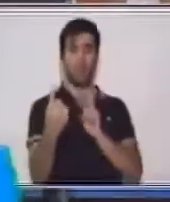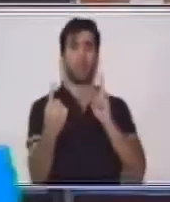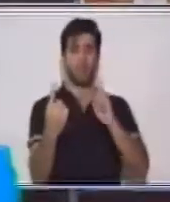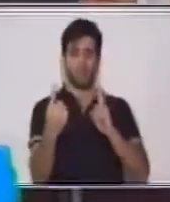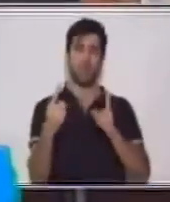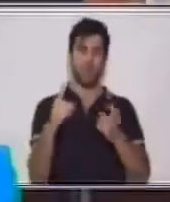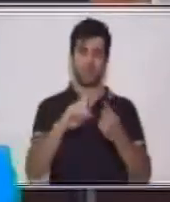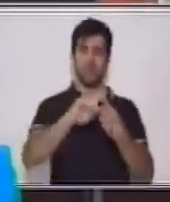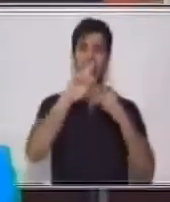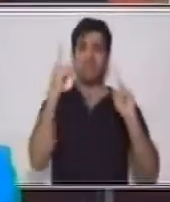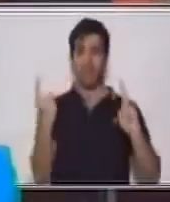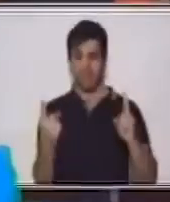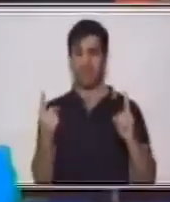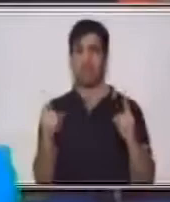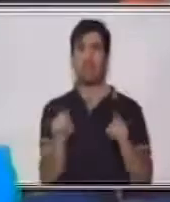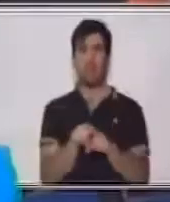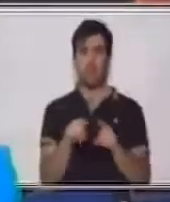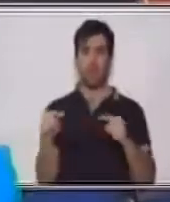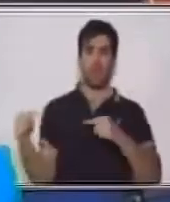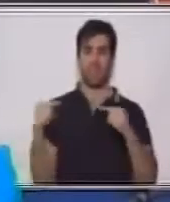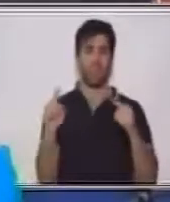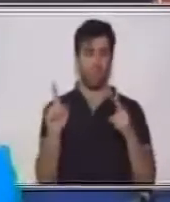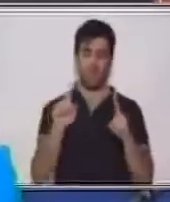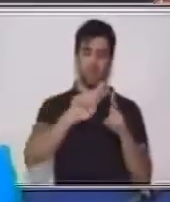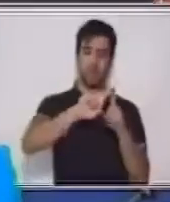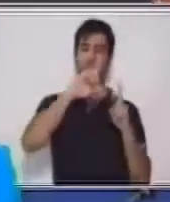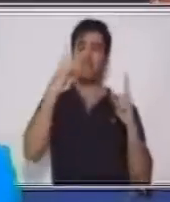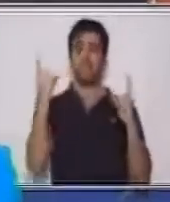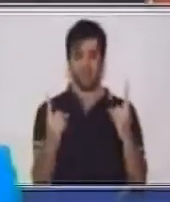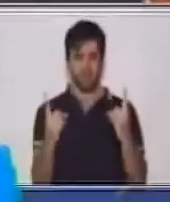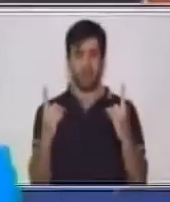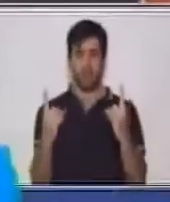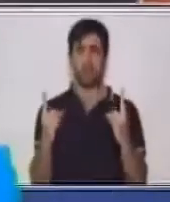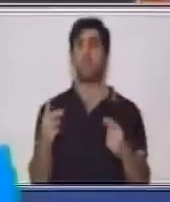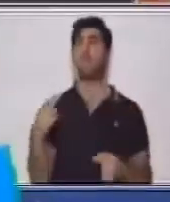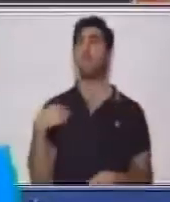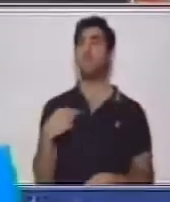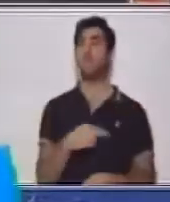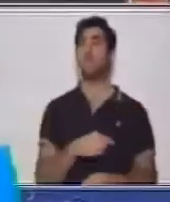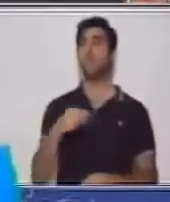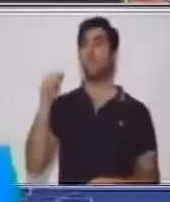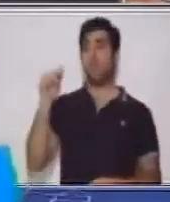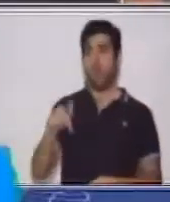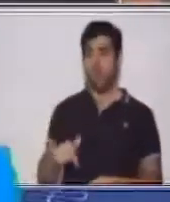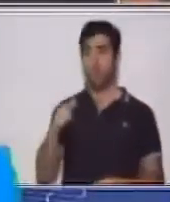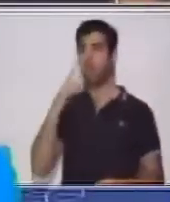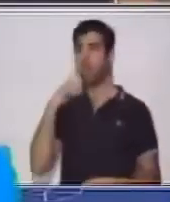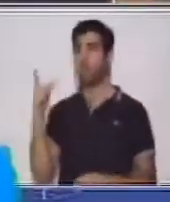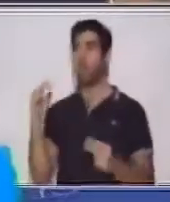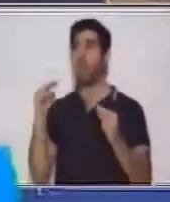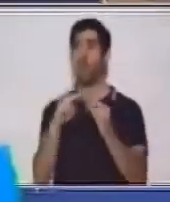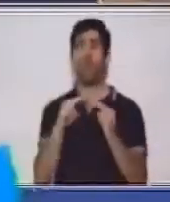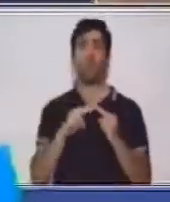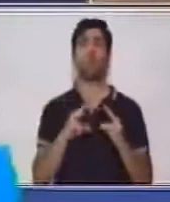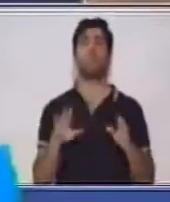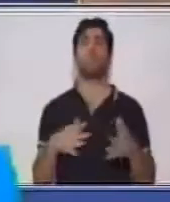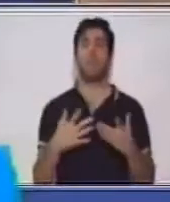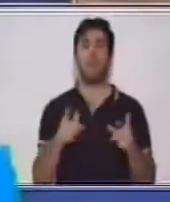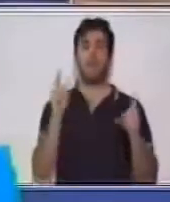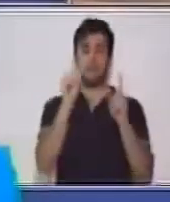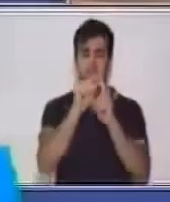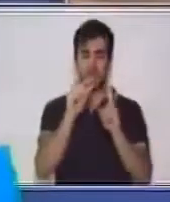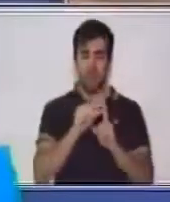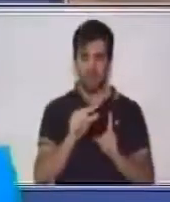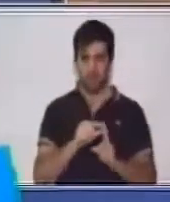lo contrario. Excelente. El día de hoy vamos a conocer estas palabras que significan